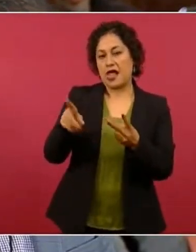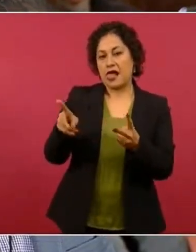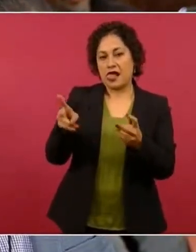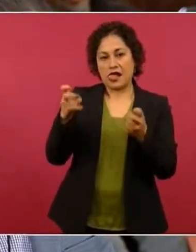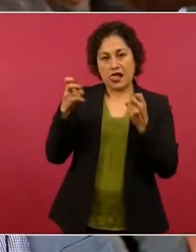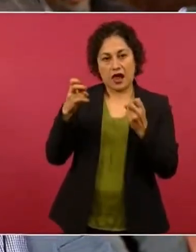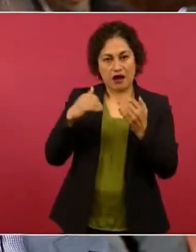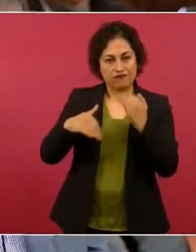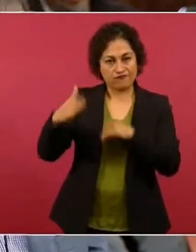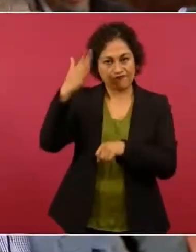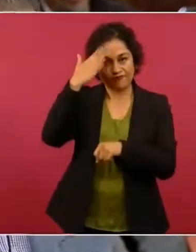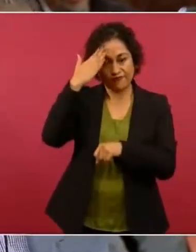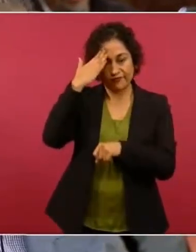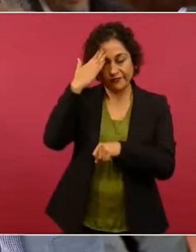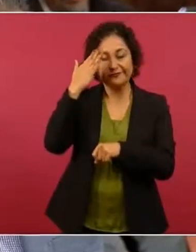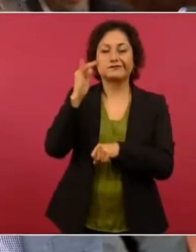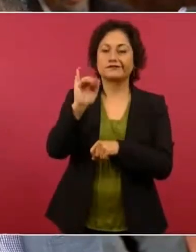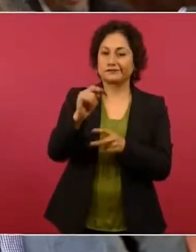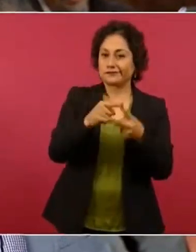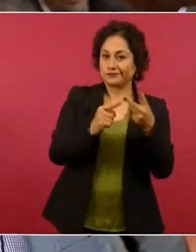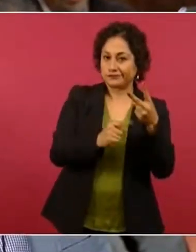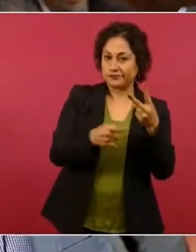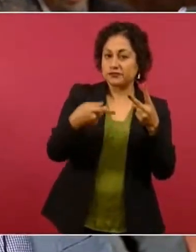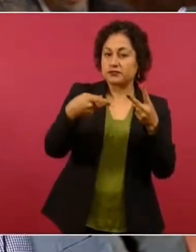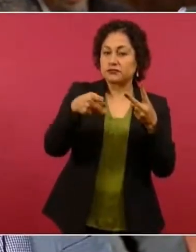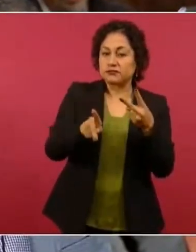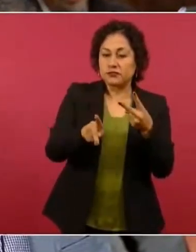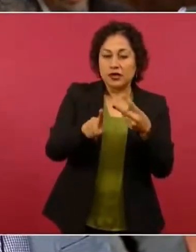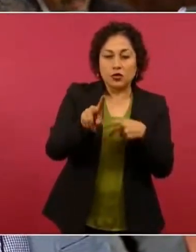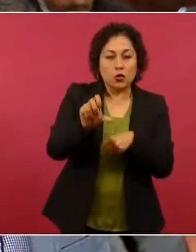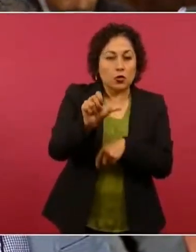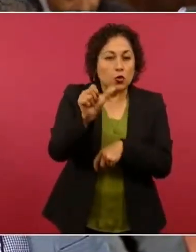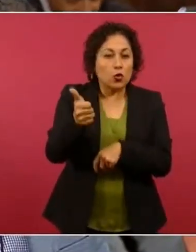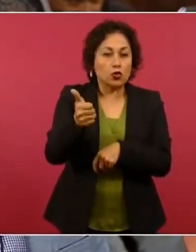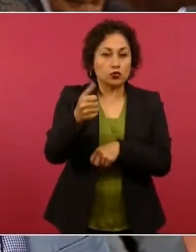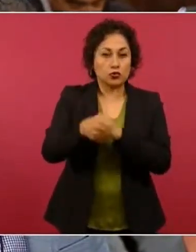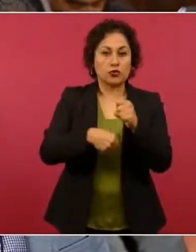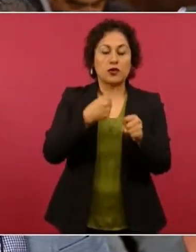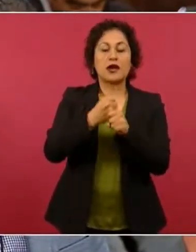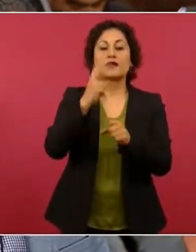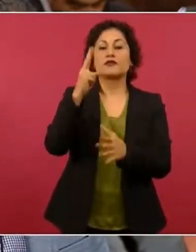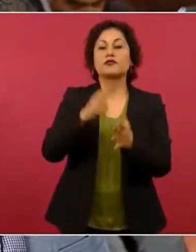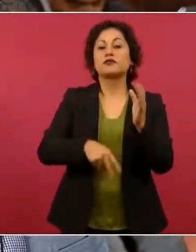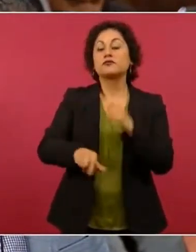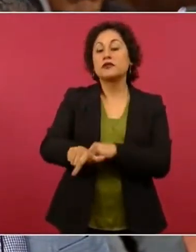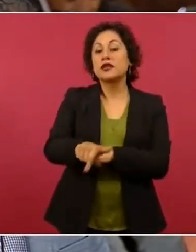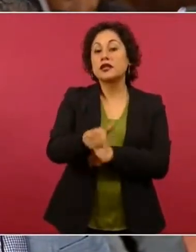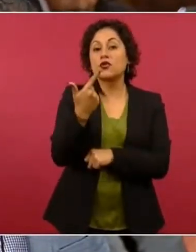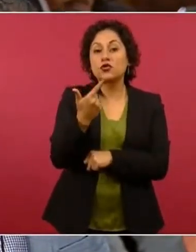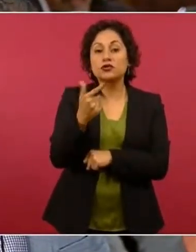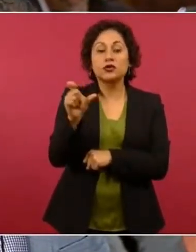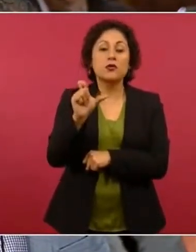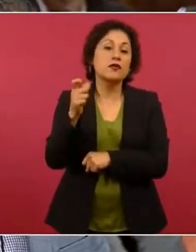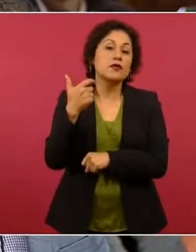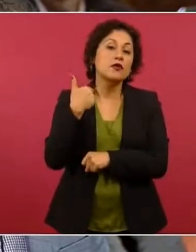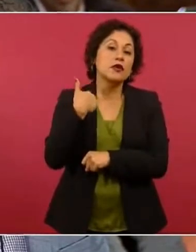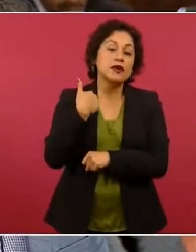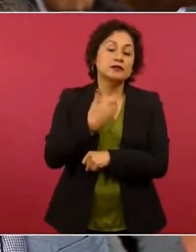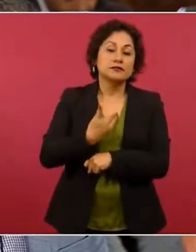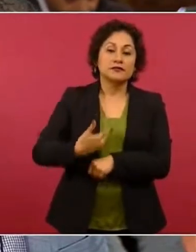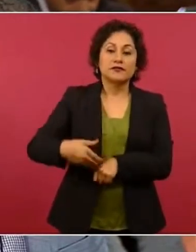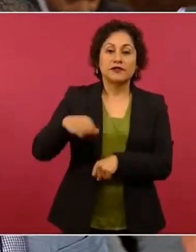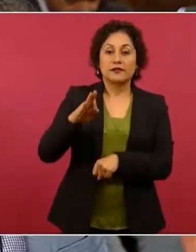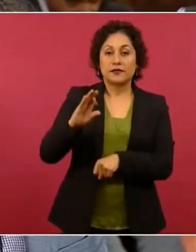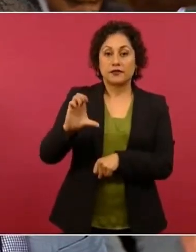relevancia ocurrió en el 2012 justo en el último año de Felipe Calderón expresidente del pan